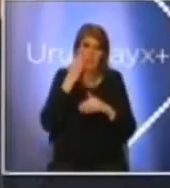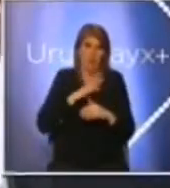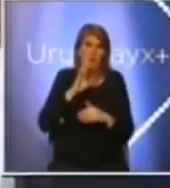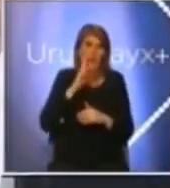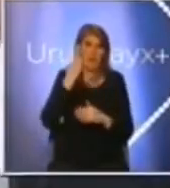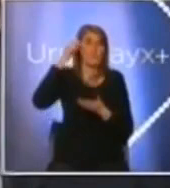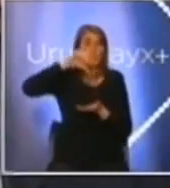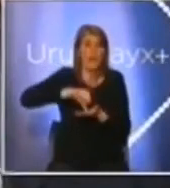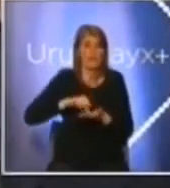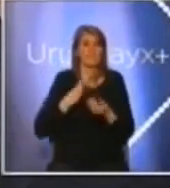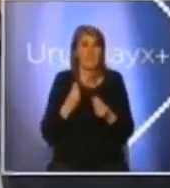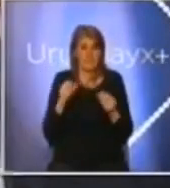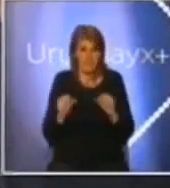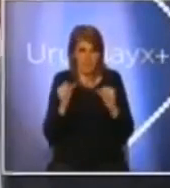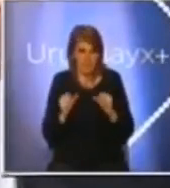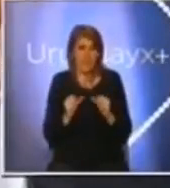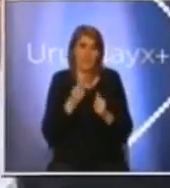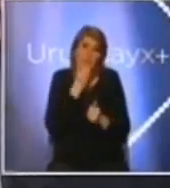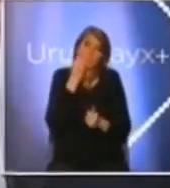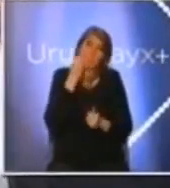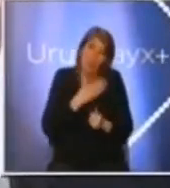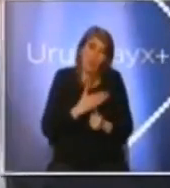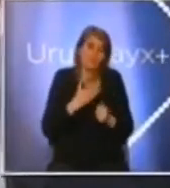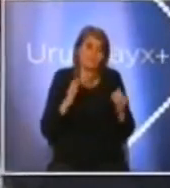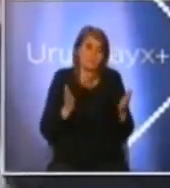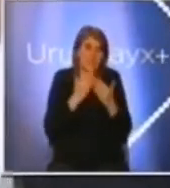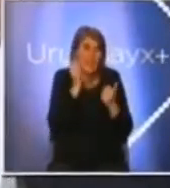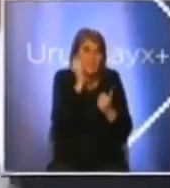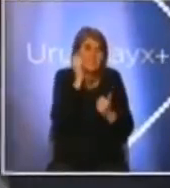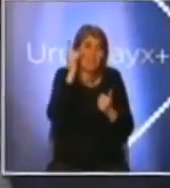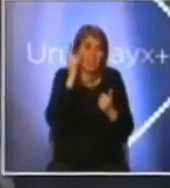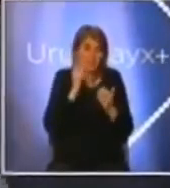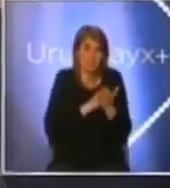país? Tendremos que potenciar las capacidades transversales.